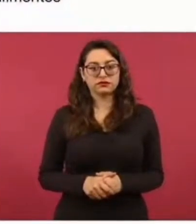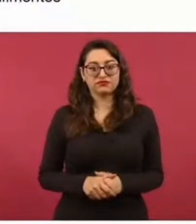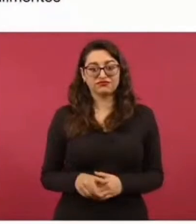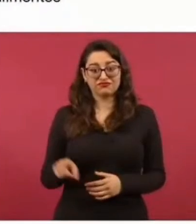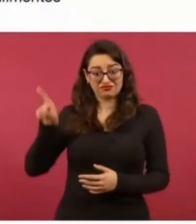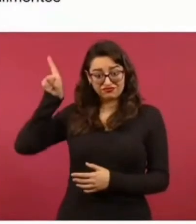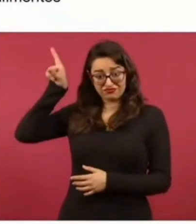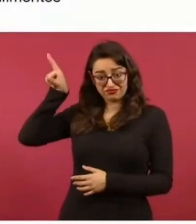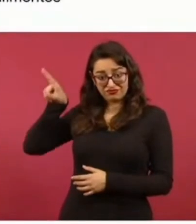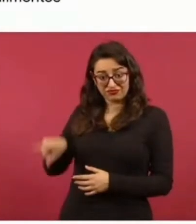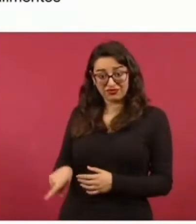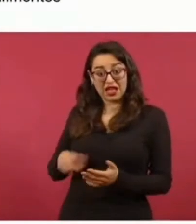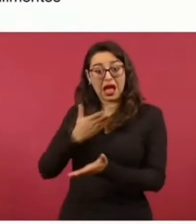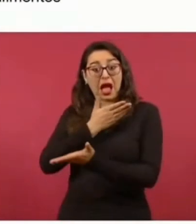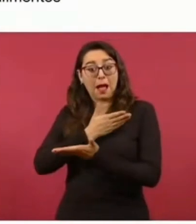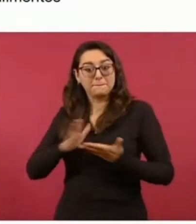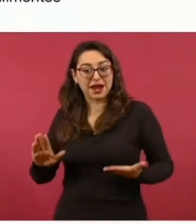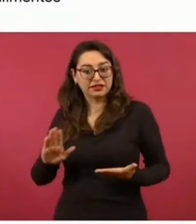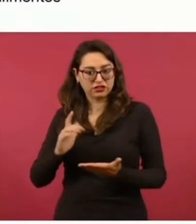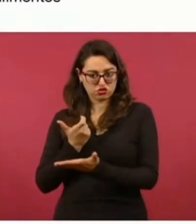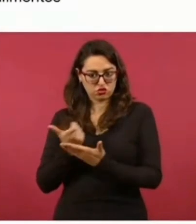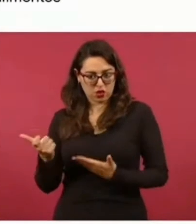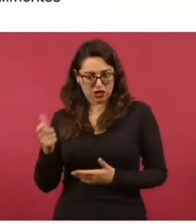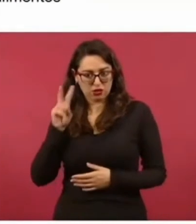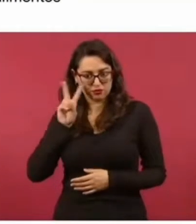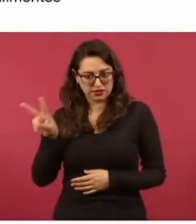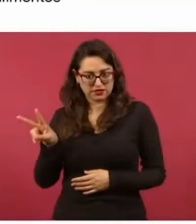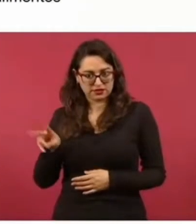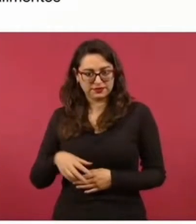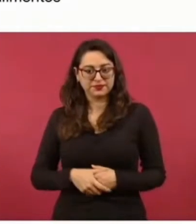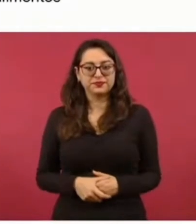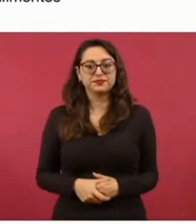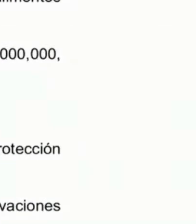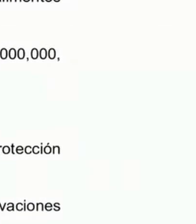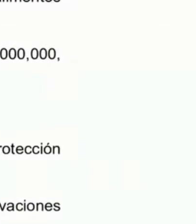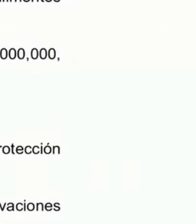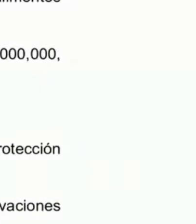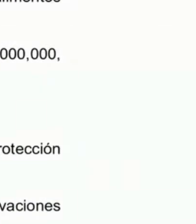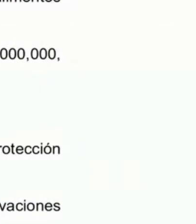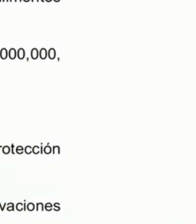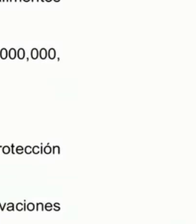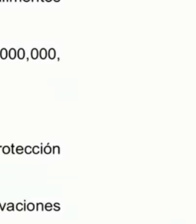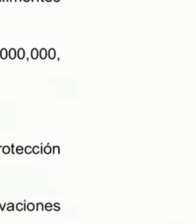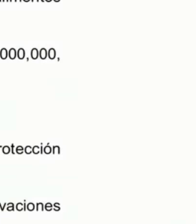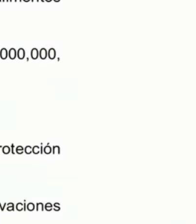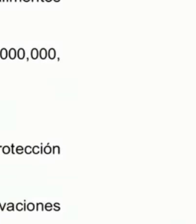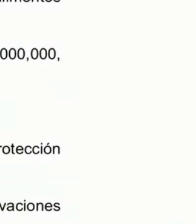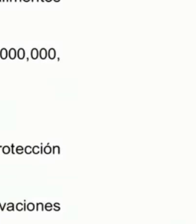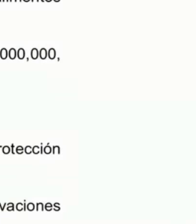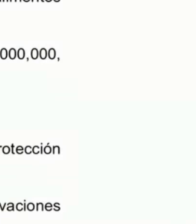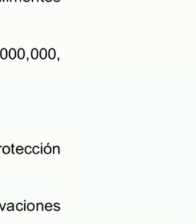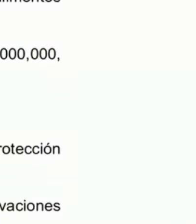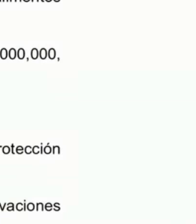Todo esto es contrario a lo que establece la Constitución,